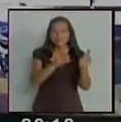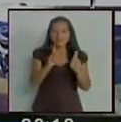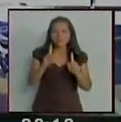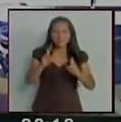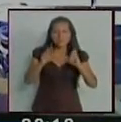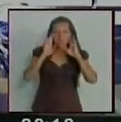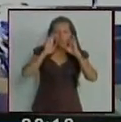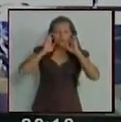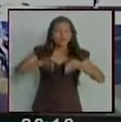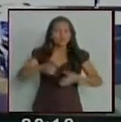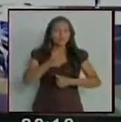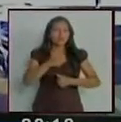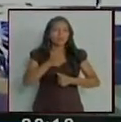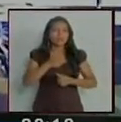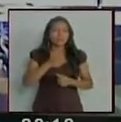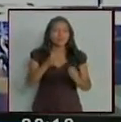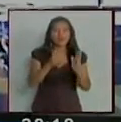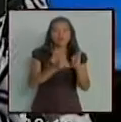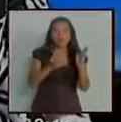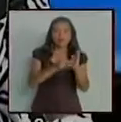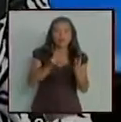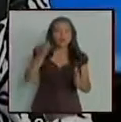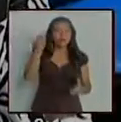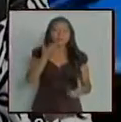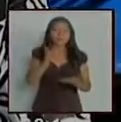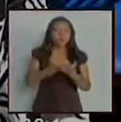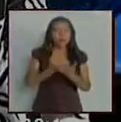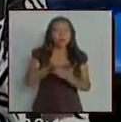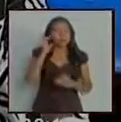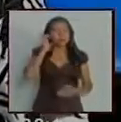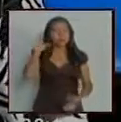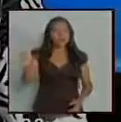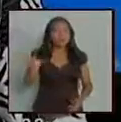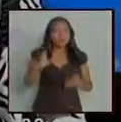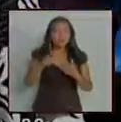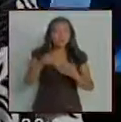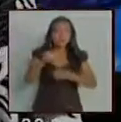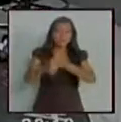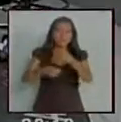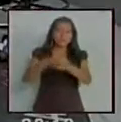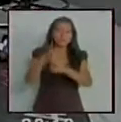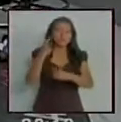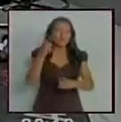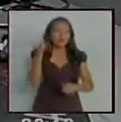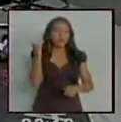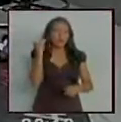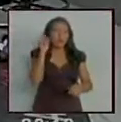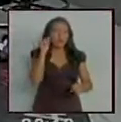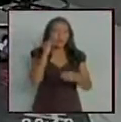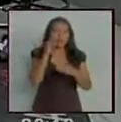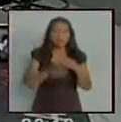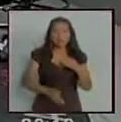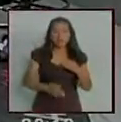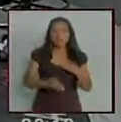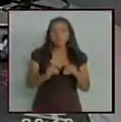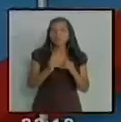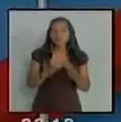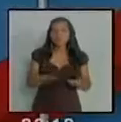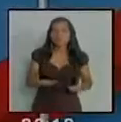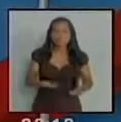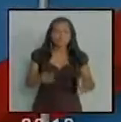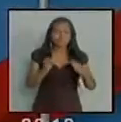de alerta que pueden alertar a una persona de que puede perder el oído de acá a un par de años? Una de las